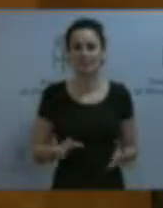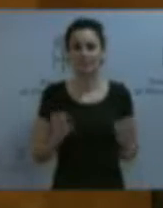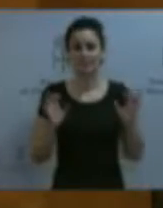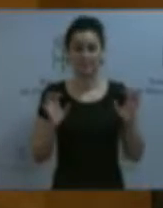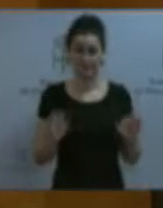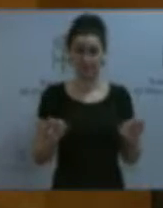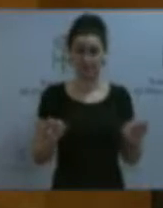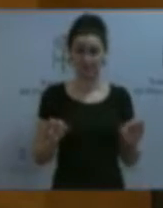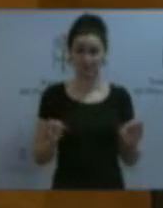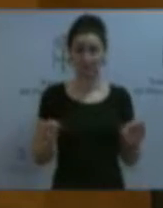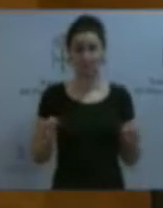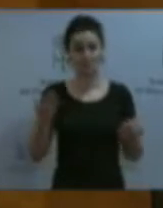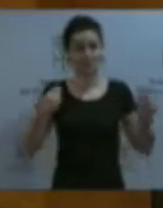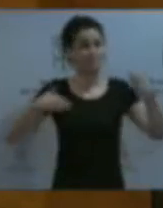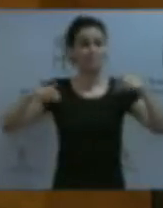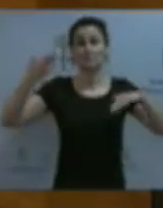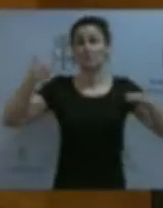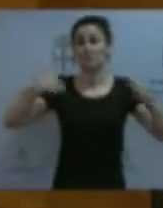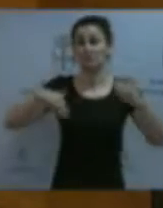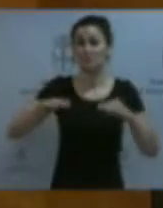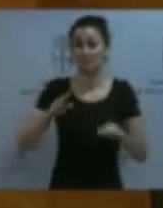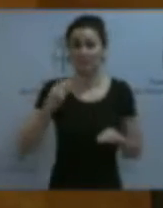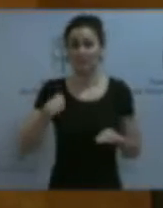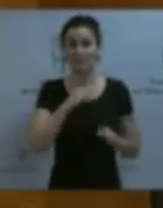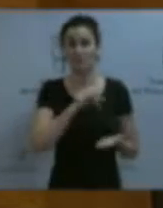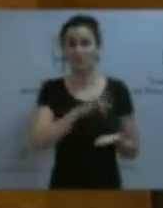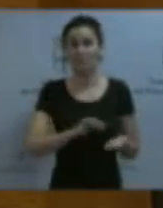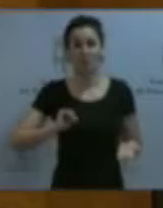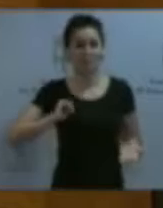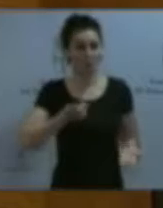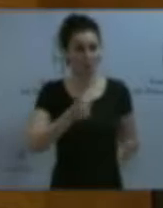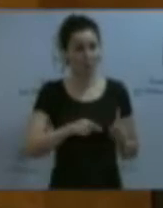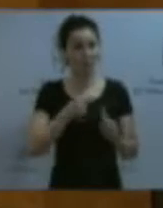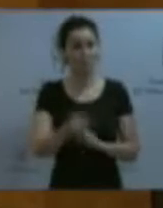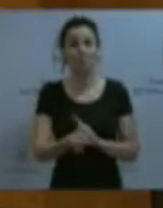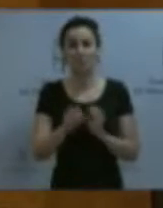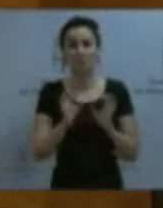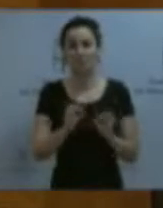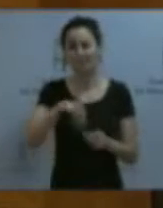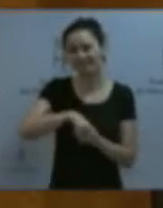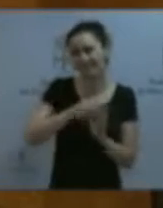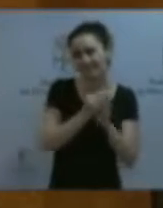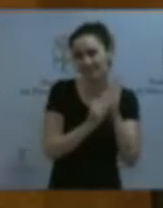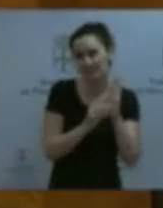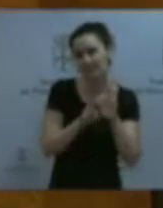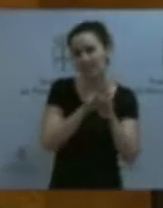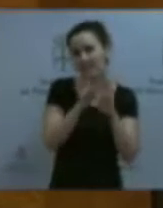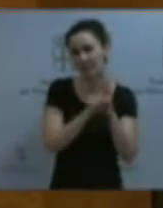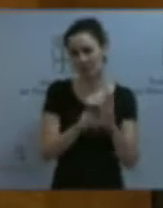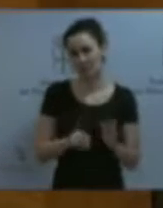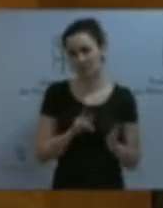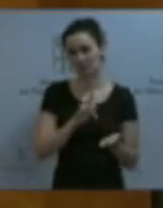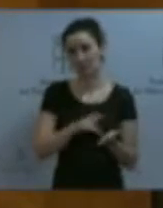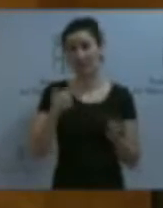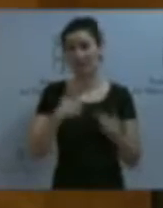de echar balones fuera, que fue lo que he dicho en el primer momento y básicamente lo que se contiene en el Real Decreto de